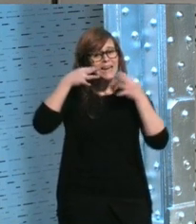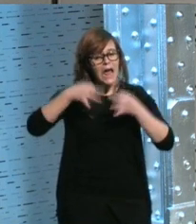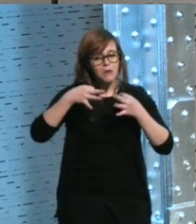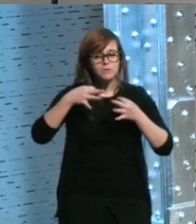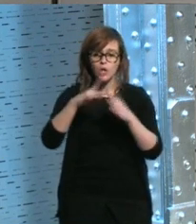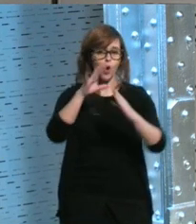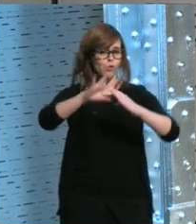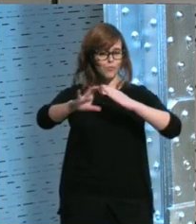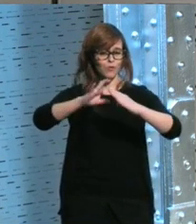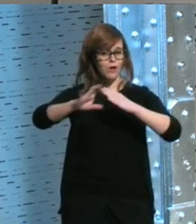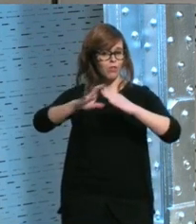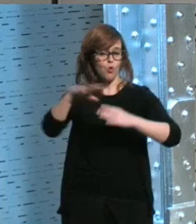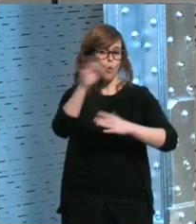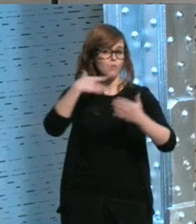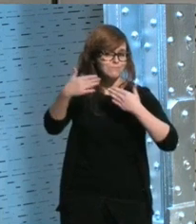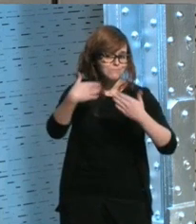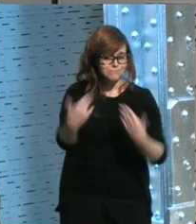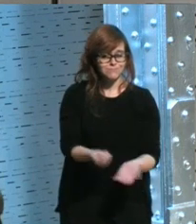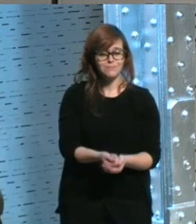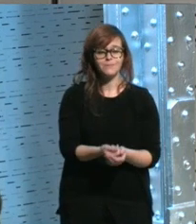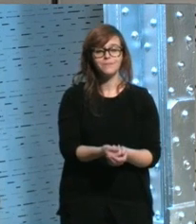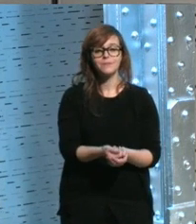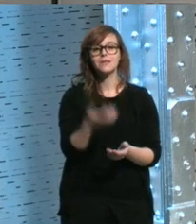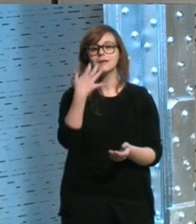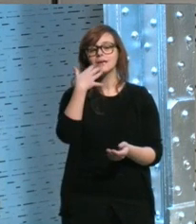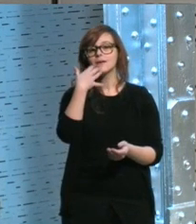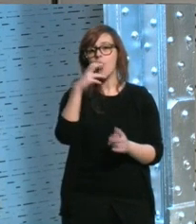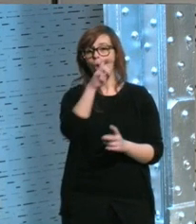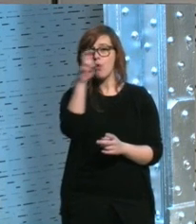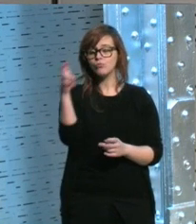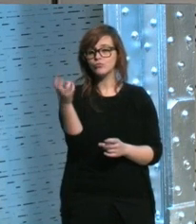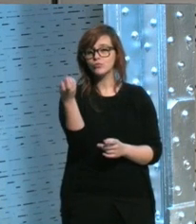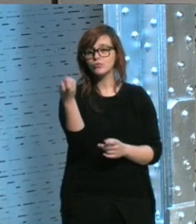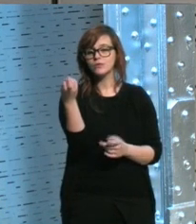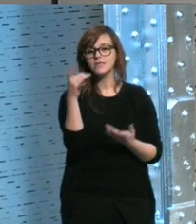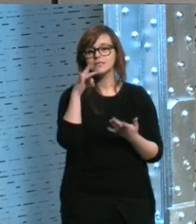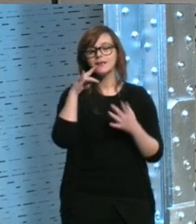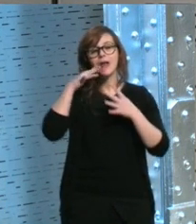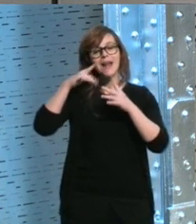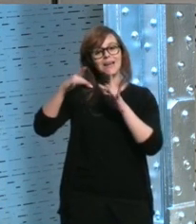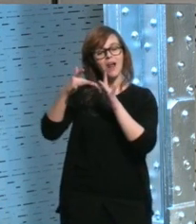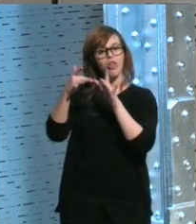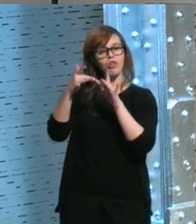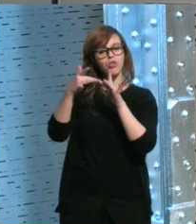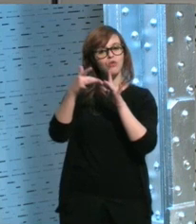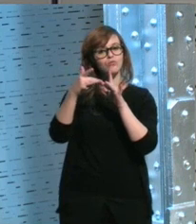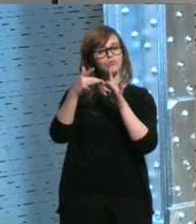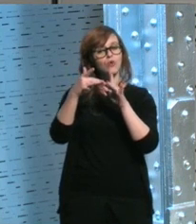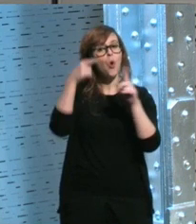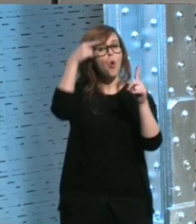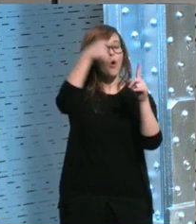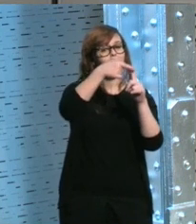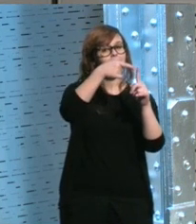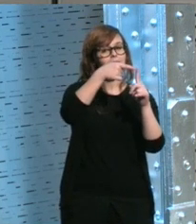comunicación y en la conversación, cuando el otro es una relación basada en la relación que